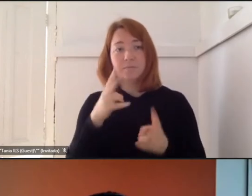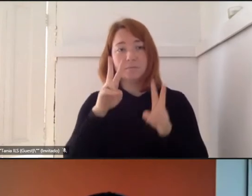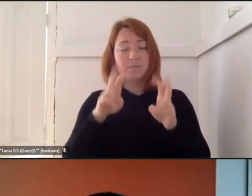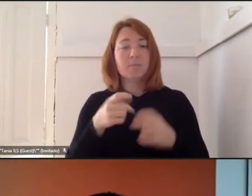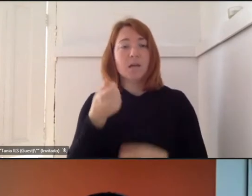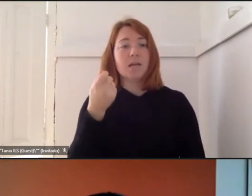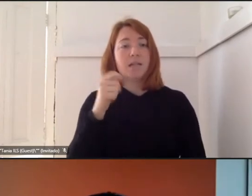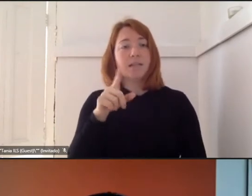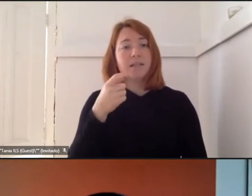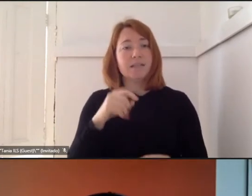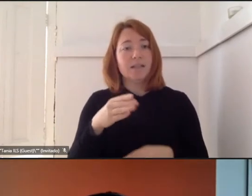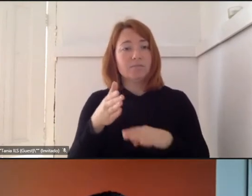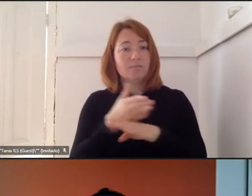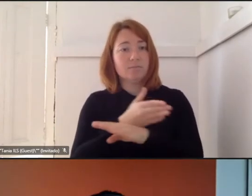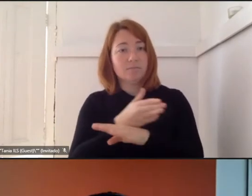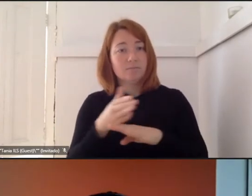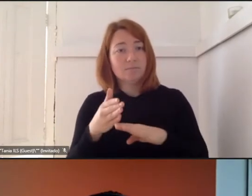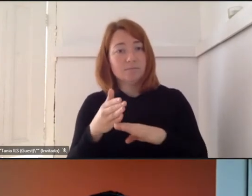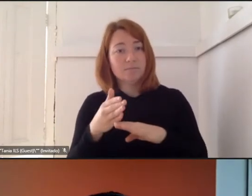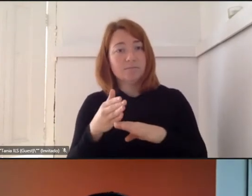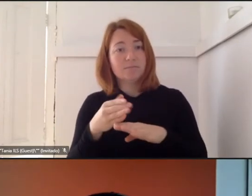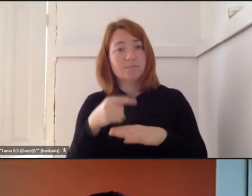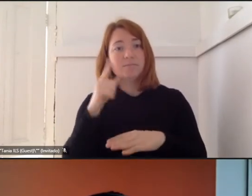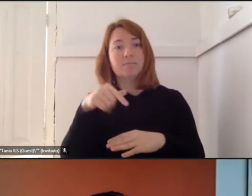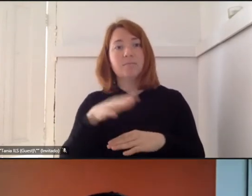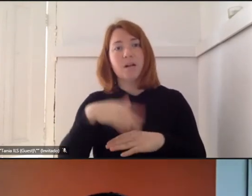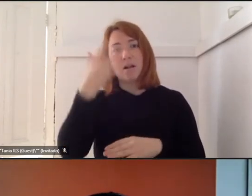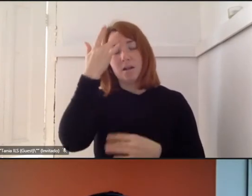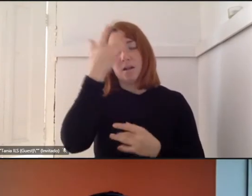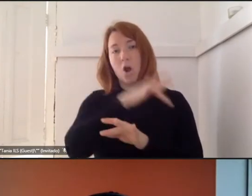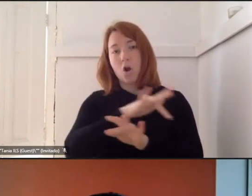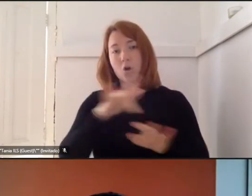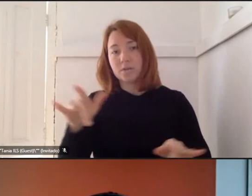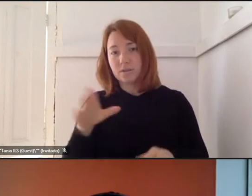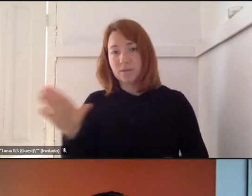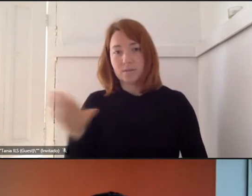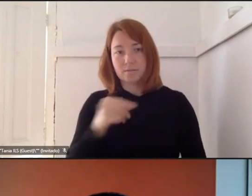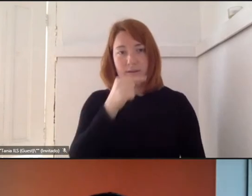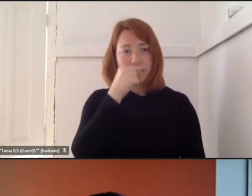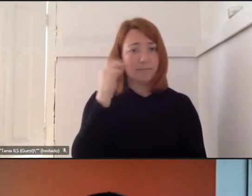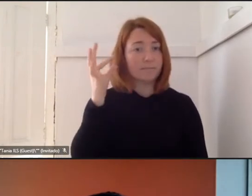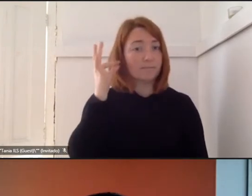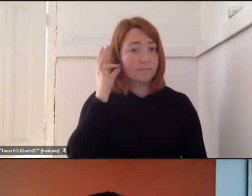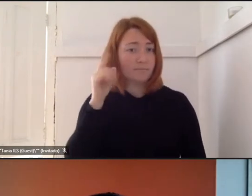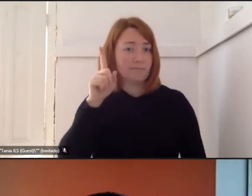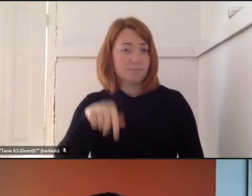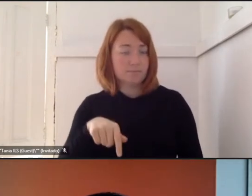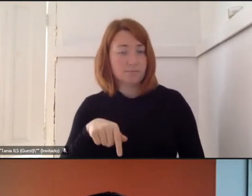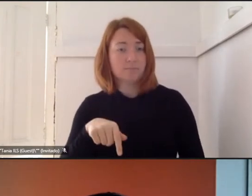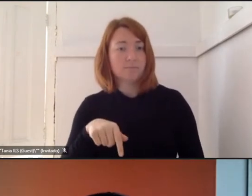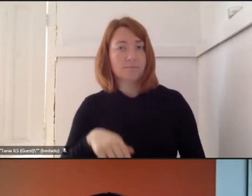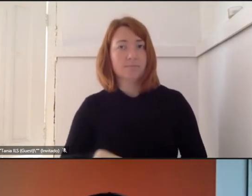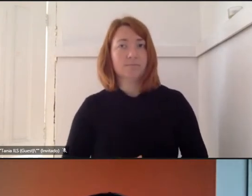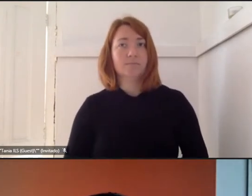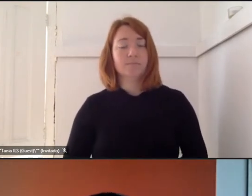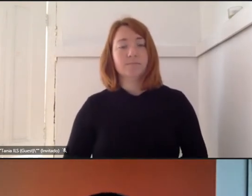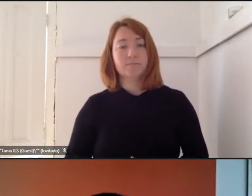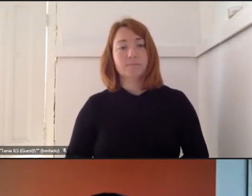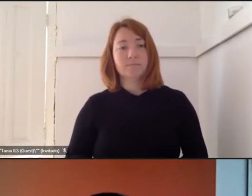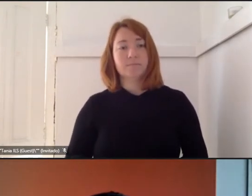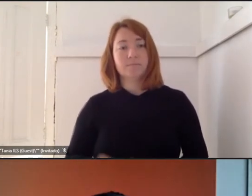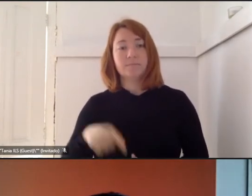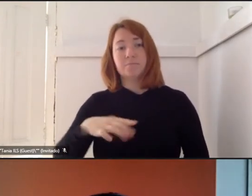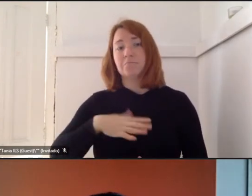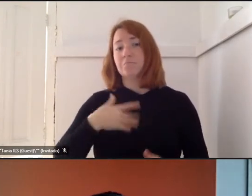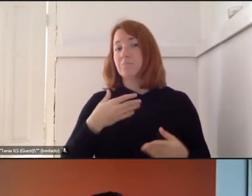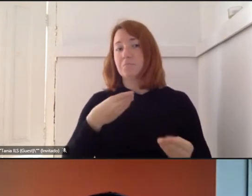sean conscientes ellas y ellos de lo que hay. Y ahí podemos utilizar todo tipo de